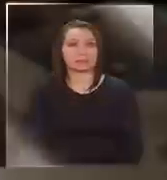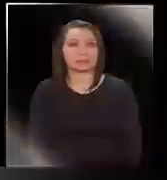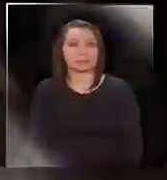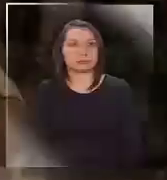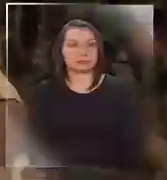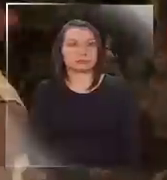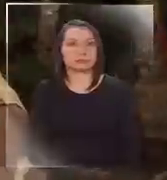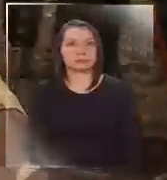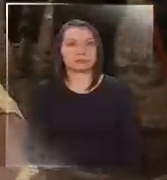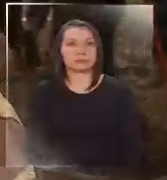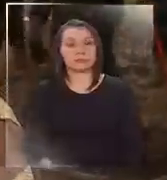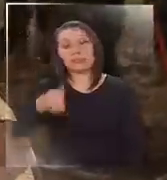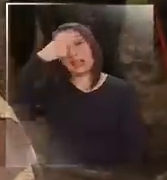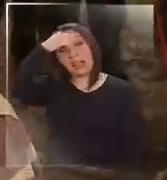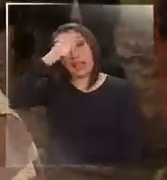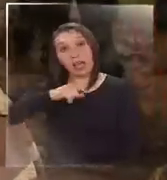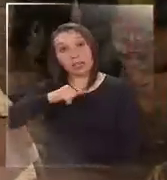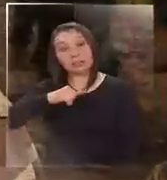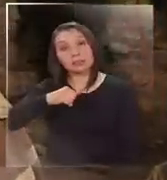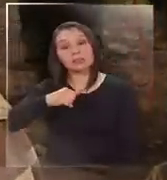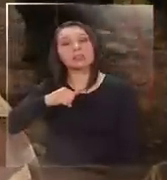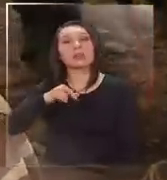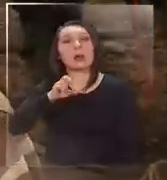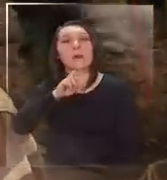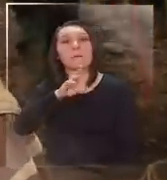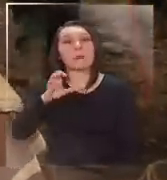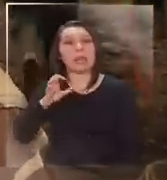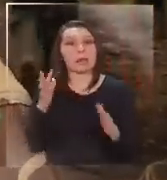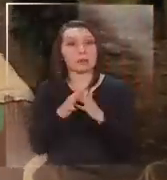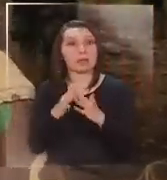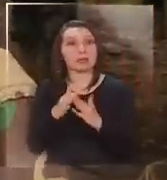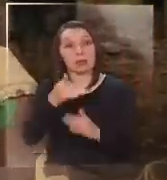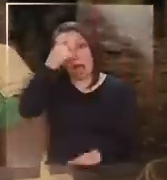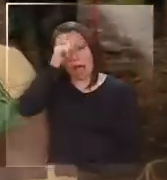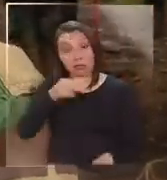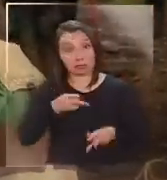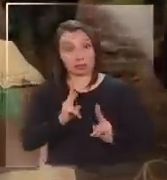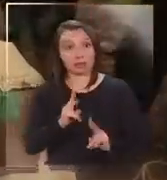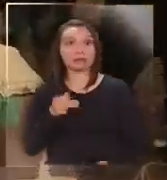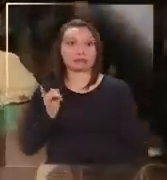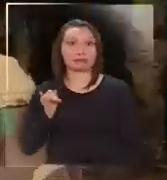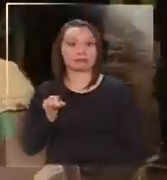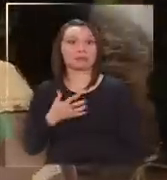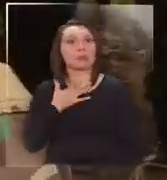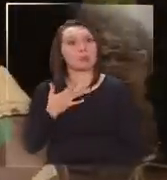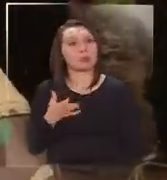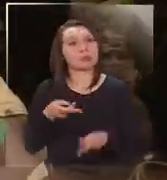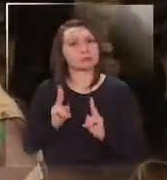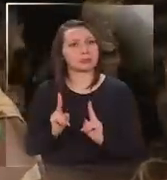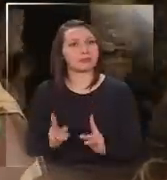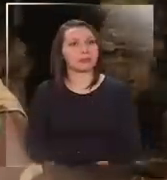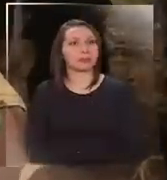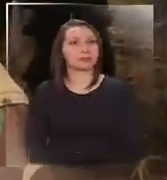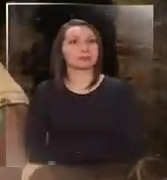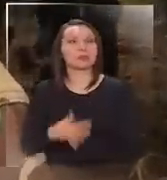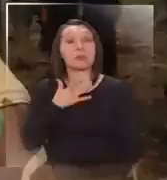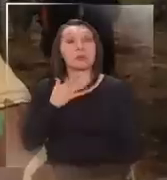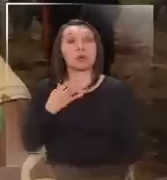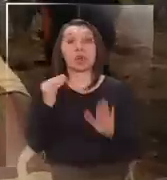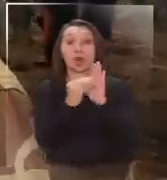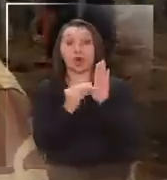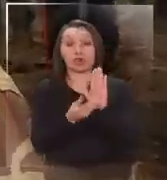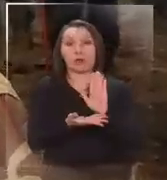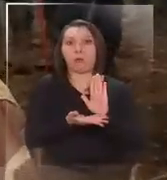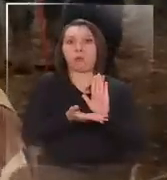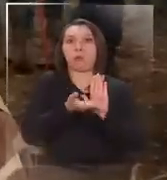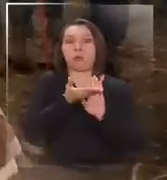Ya, engánchalo. El castigo era ir a la premilitar. Sí. ¿Y el castigo funcionó? Sí. ¿Por qué funcionó? Porque mi nota han